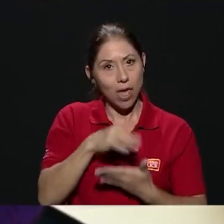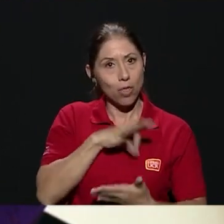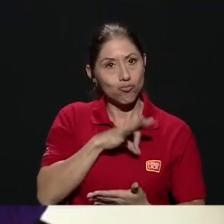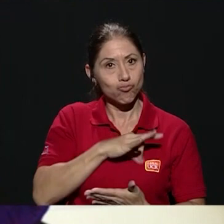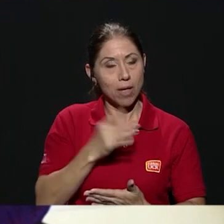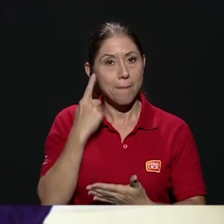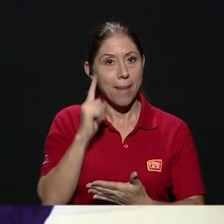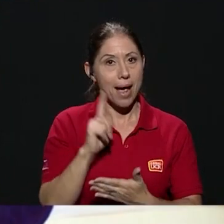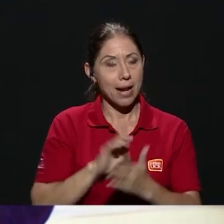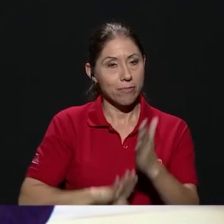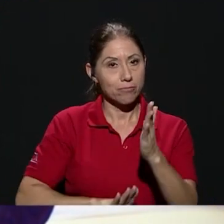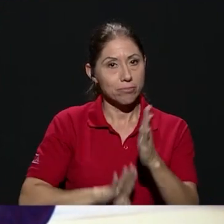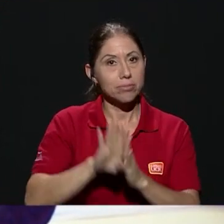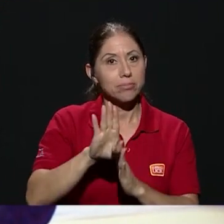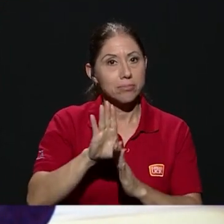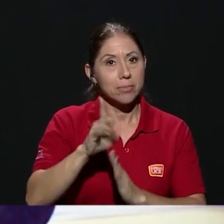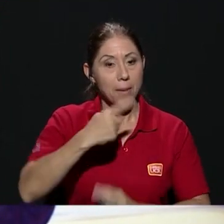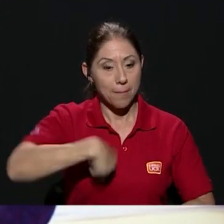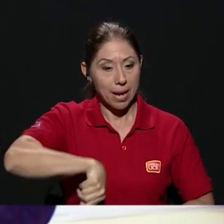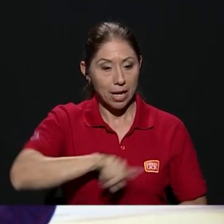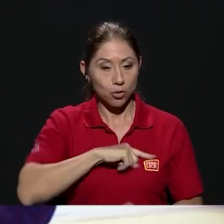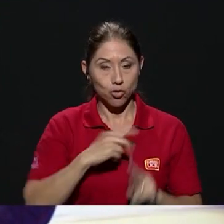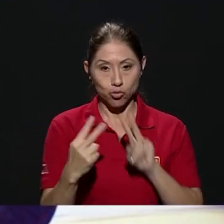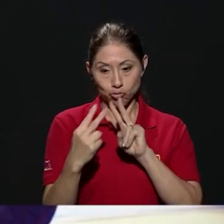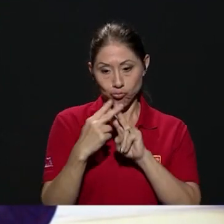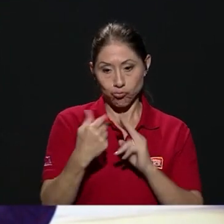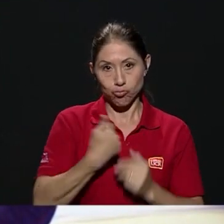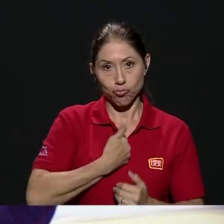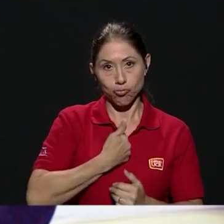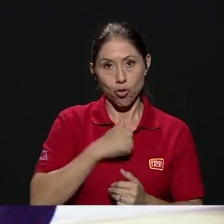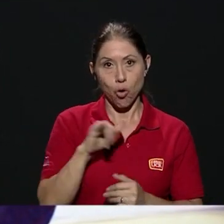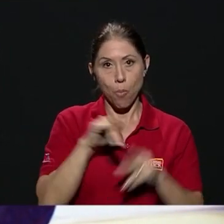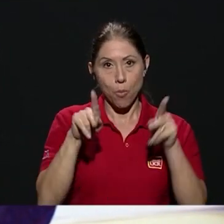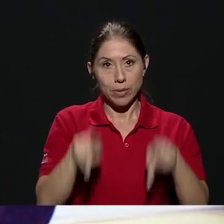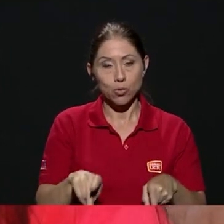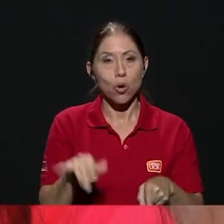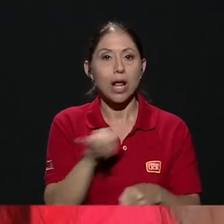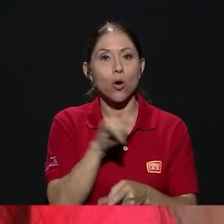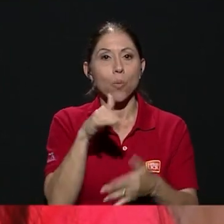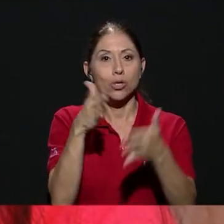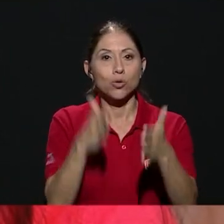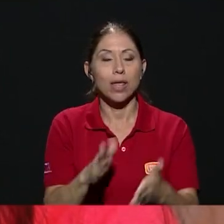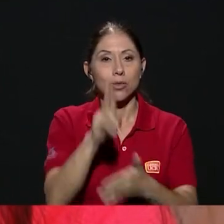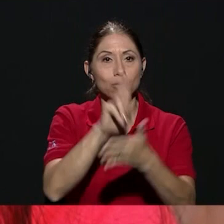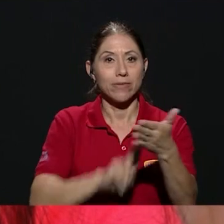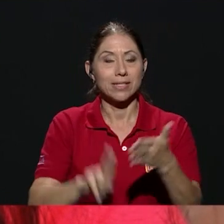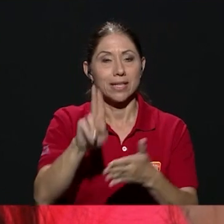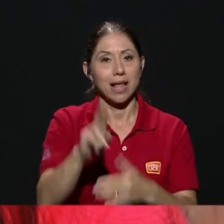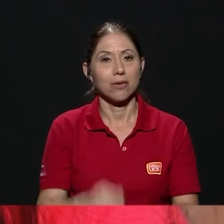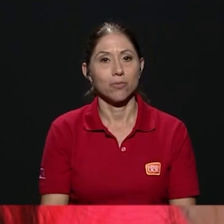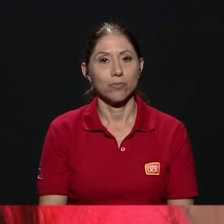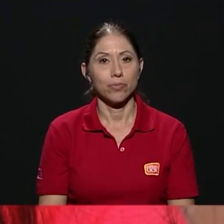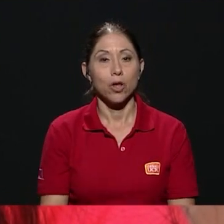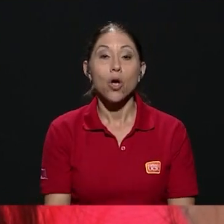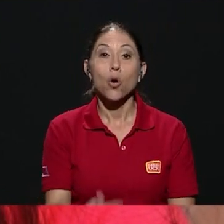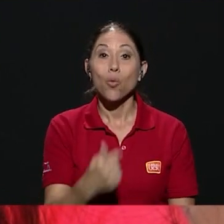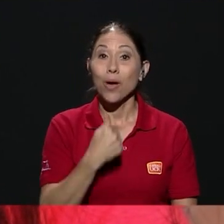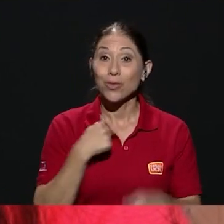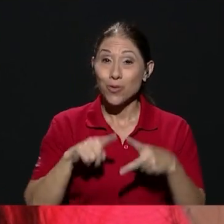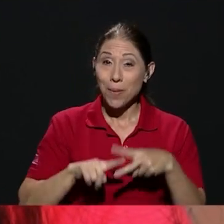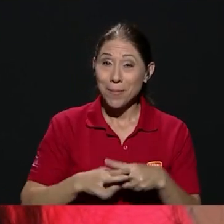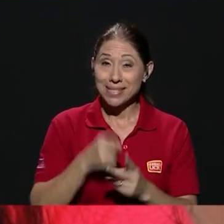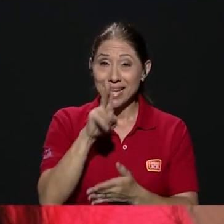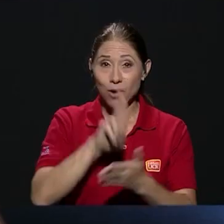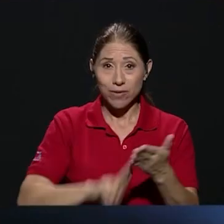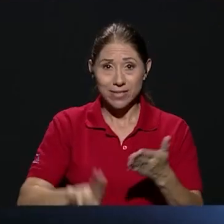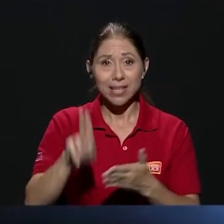el conocimiento de nosotros como persona y como estudiante también universitario. Cuando yo empecé en la